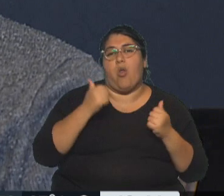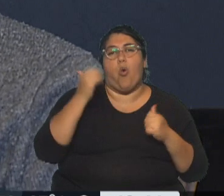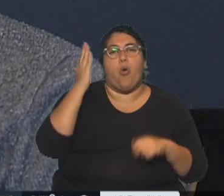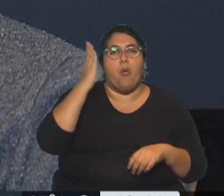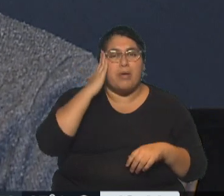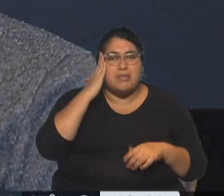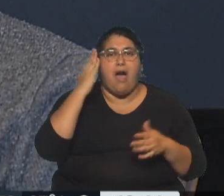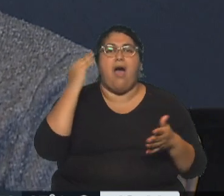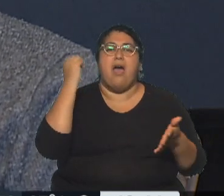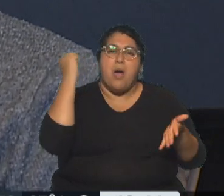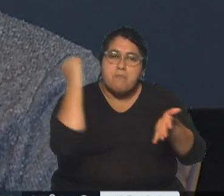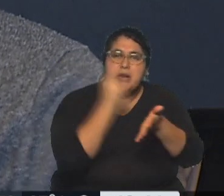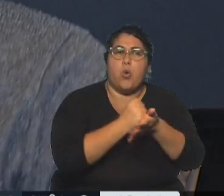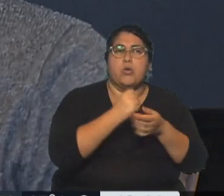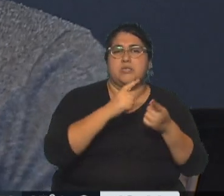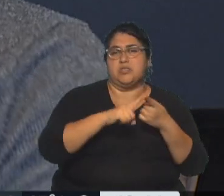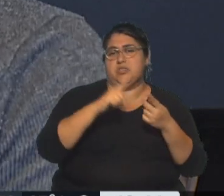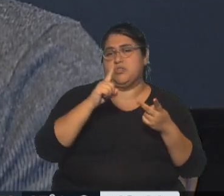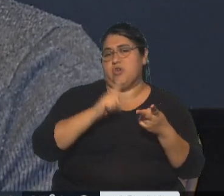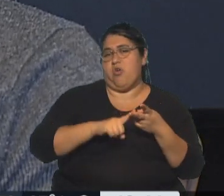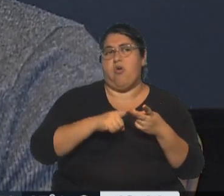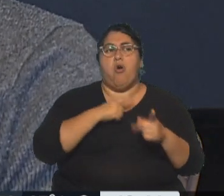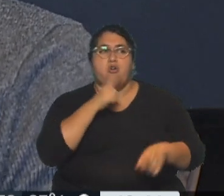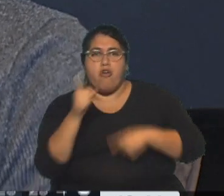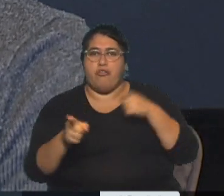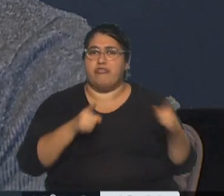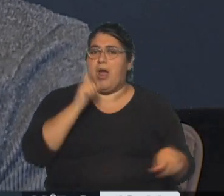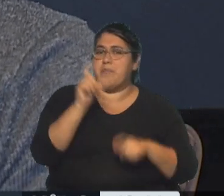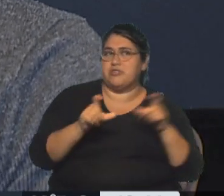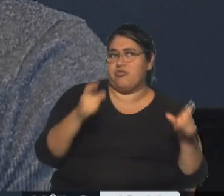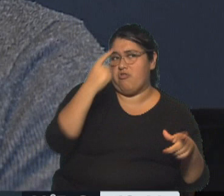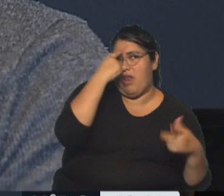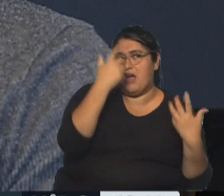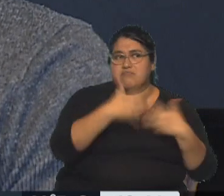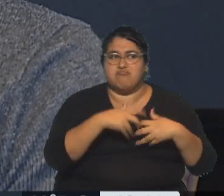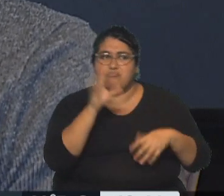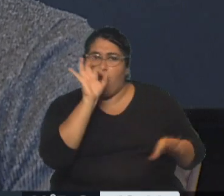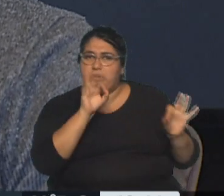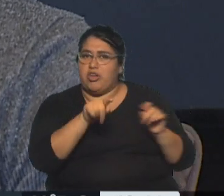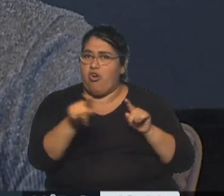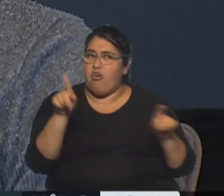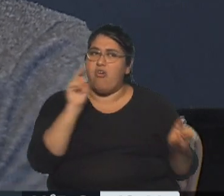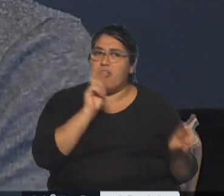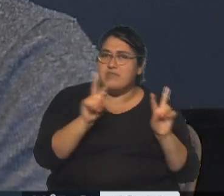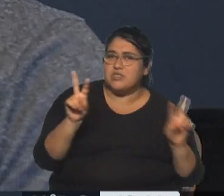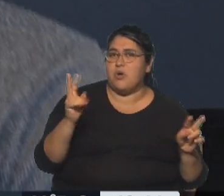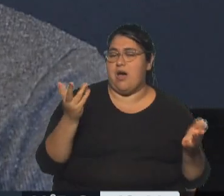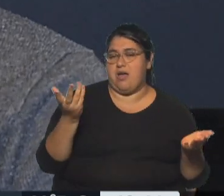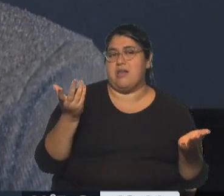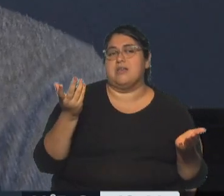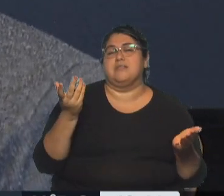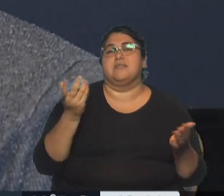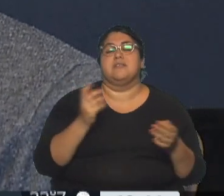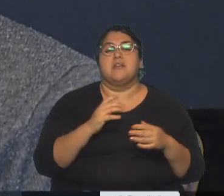prejuicios, habla del juicio de las personas sobre aspectos visibles y no tan